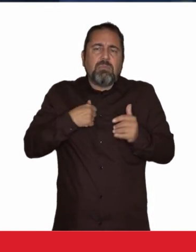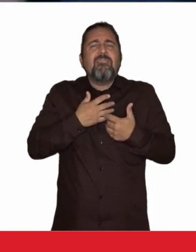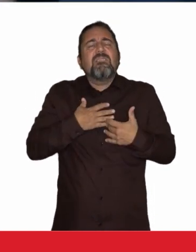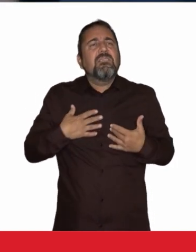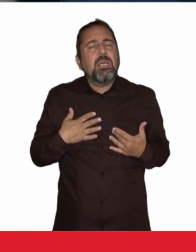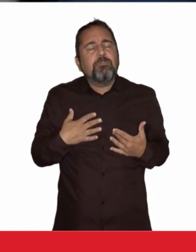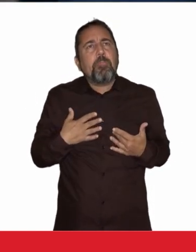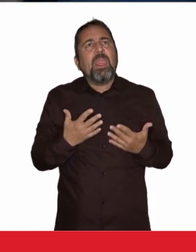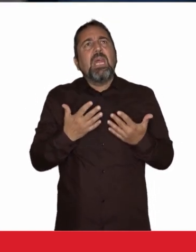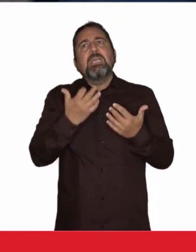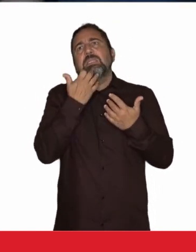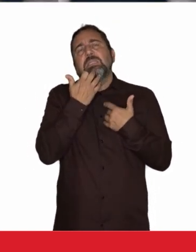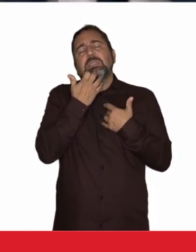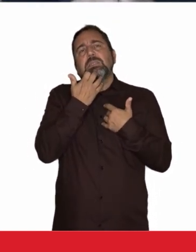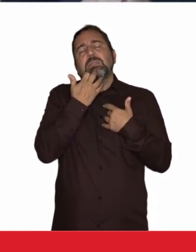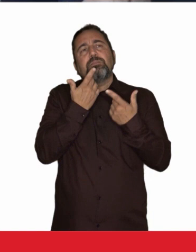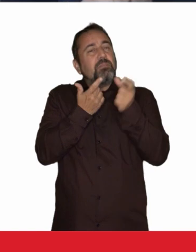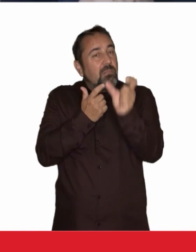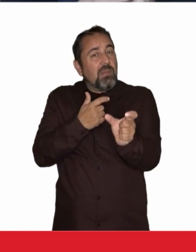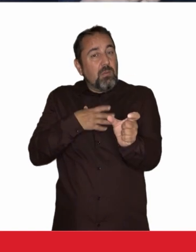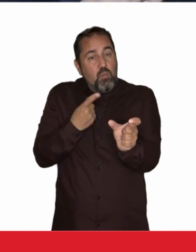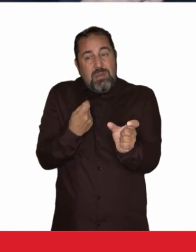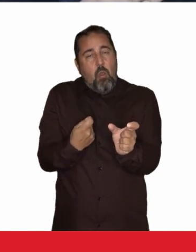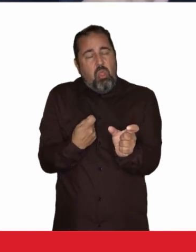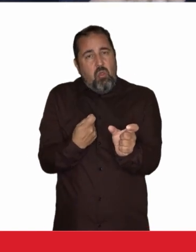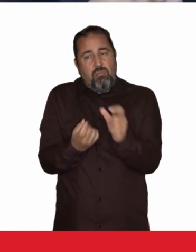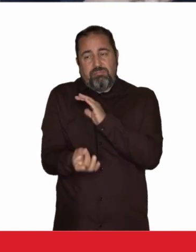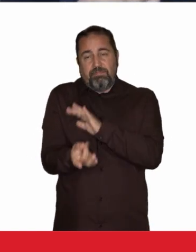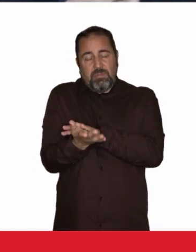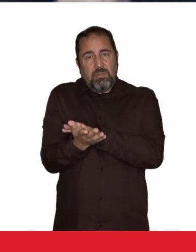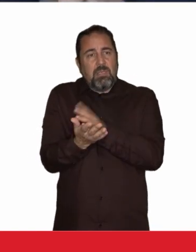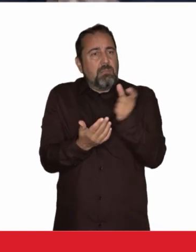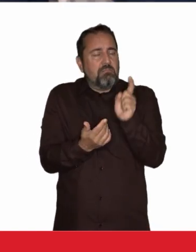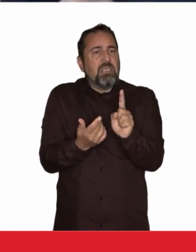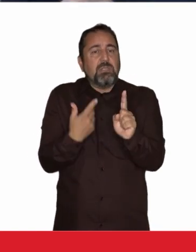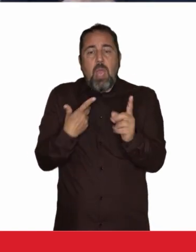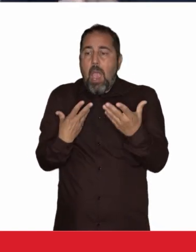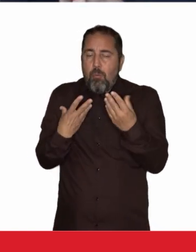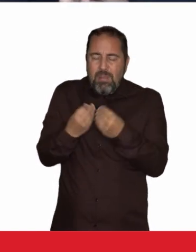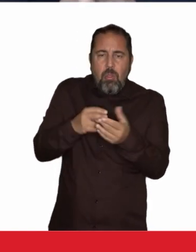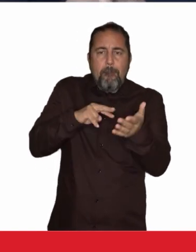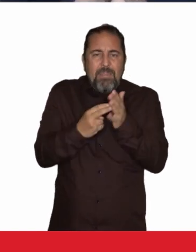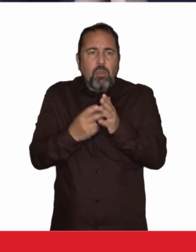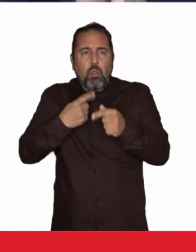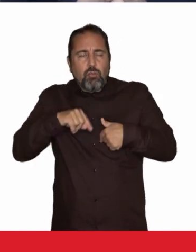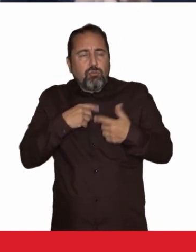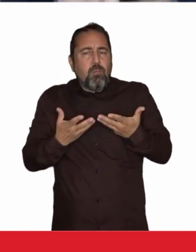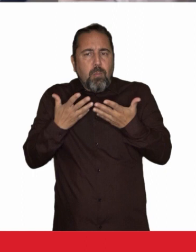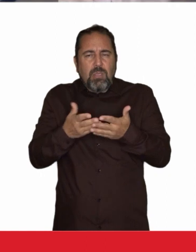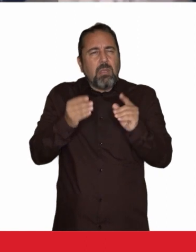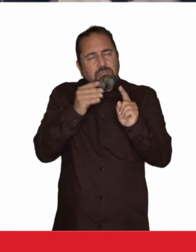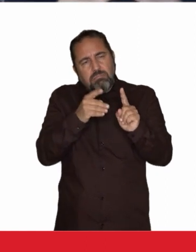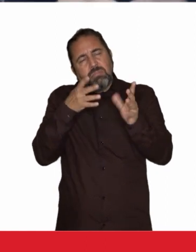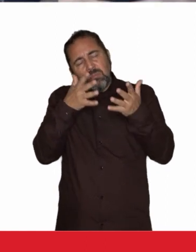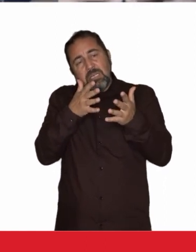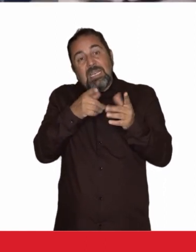ejemplo, creemos o pretendemos que si alguien quiere montar un negocio y es acompañado